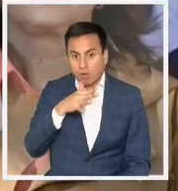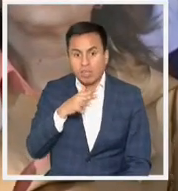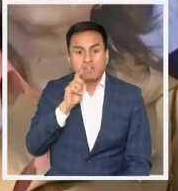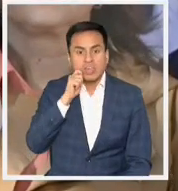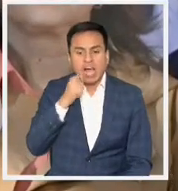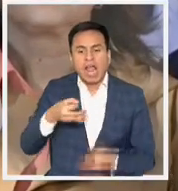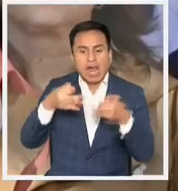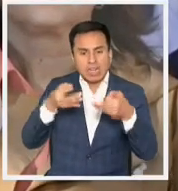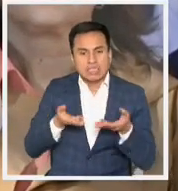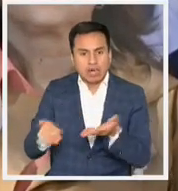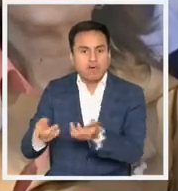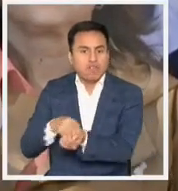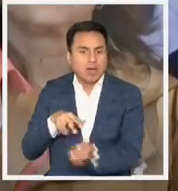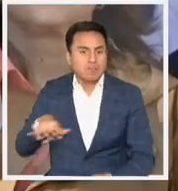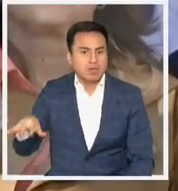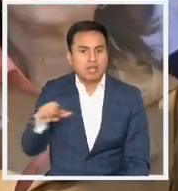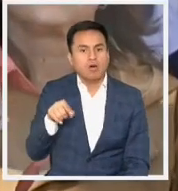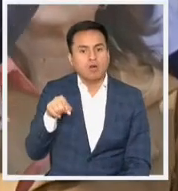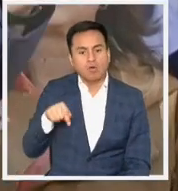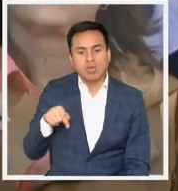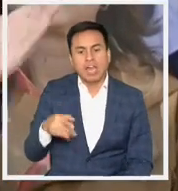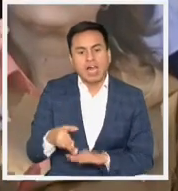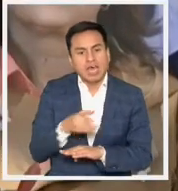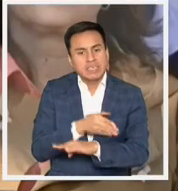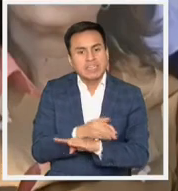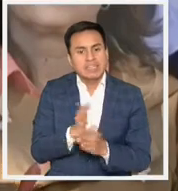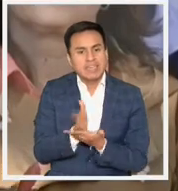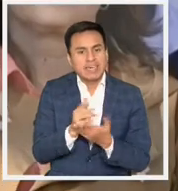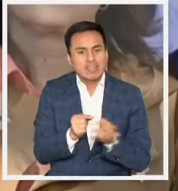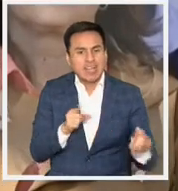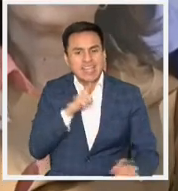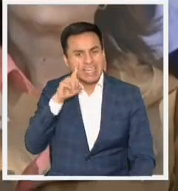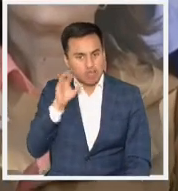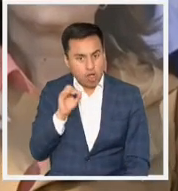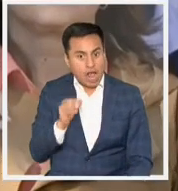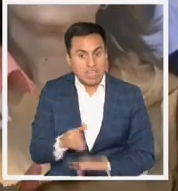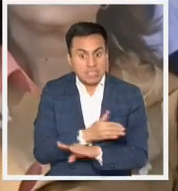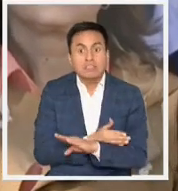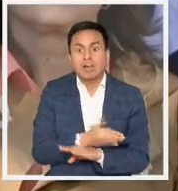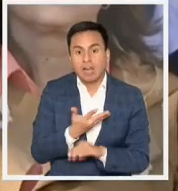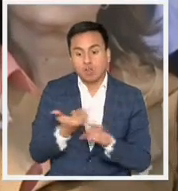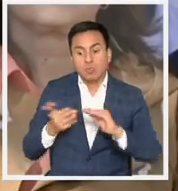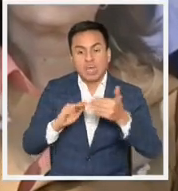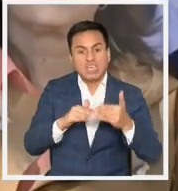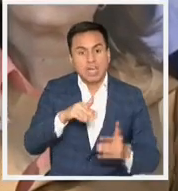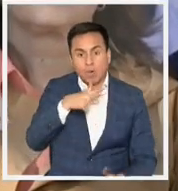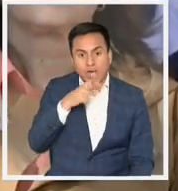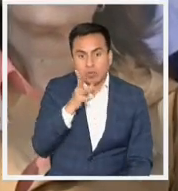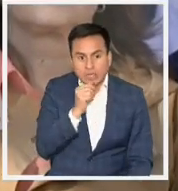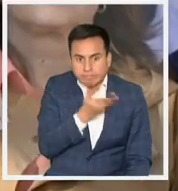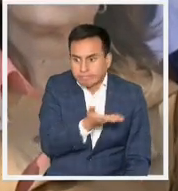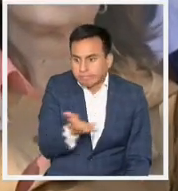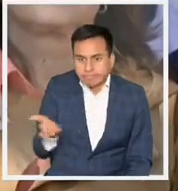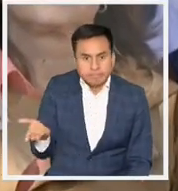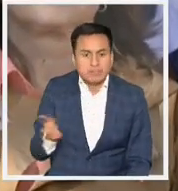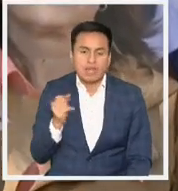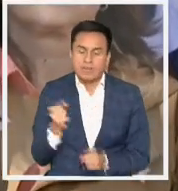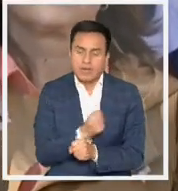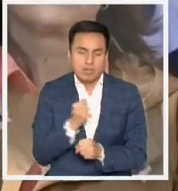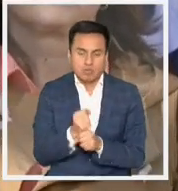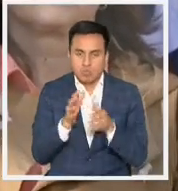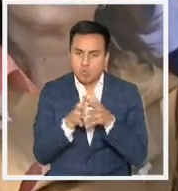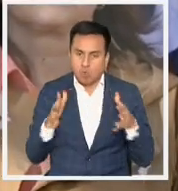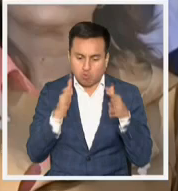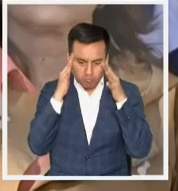esté garantizado para las familias. Y hoy día, antes siquiera de la Estrategia Nacional del Litio y que se desarrolle, tenemos comunidades sin agua. Entonces tenemos muchísimo que trabajar